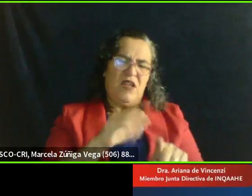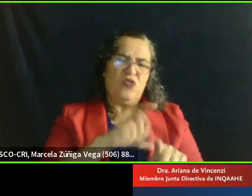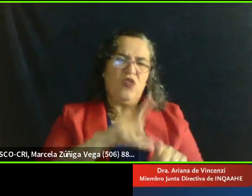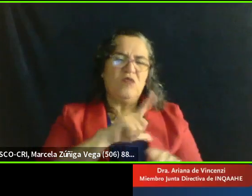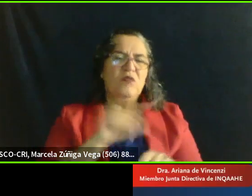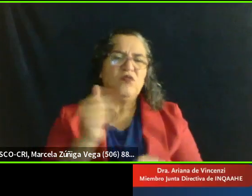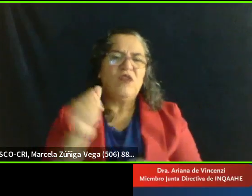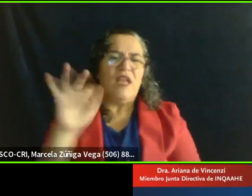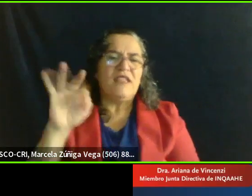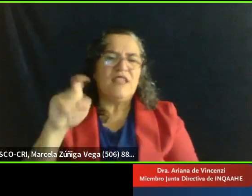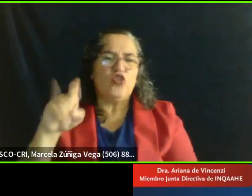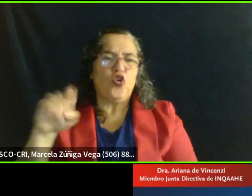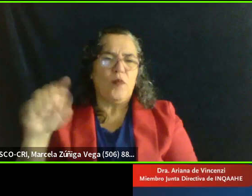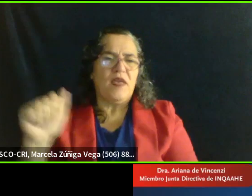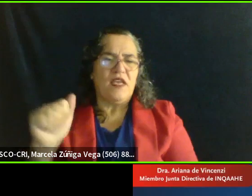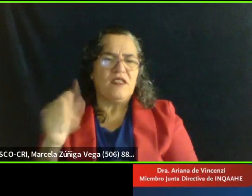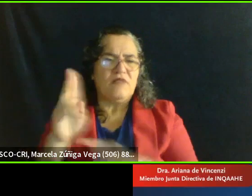sí.